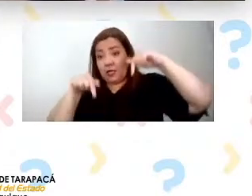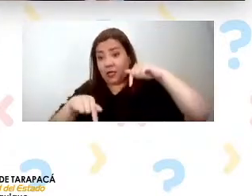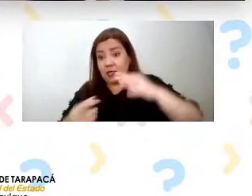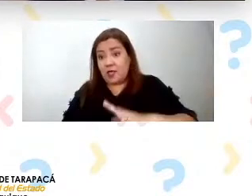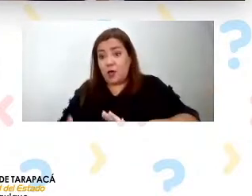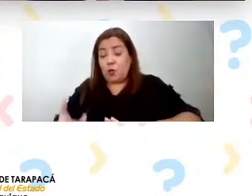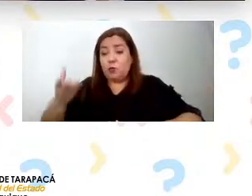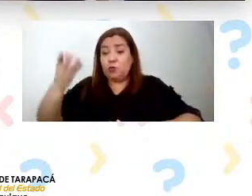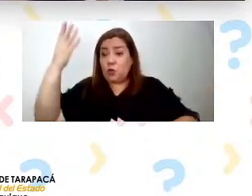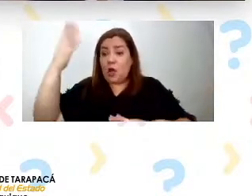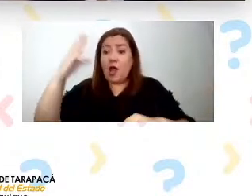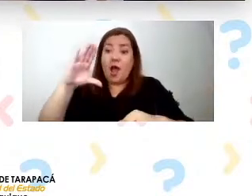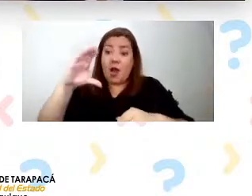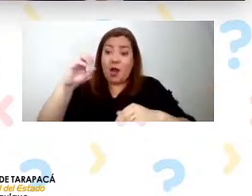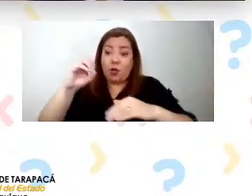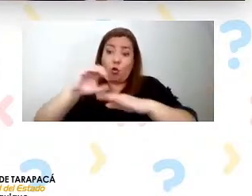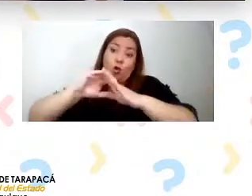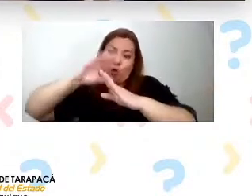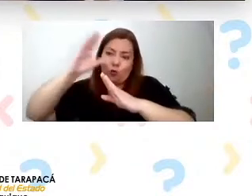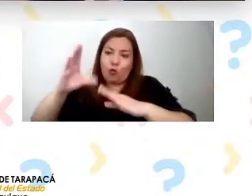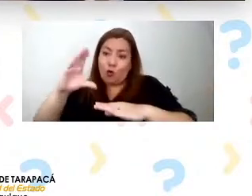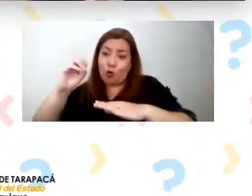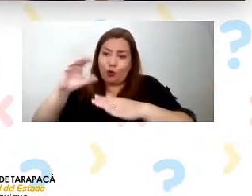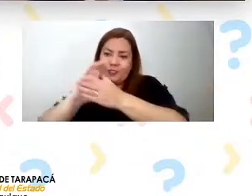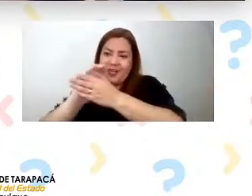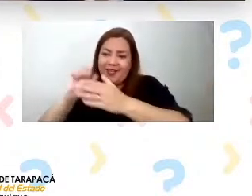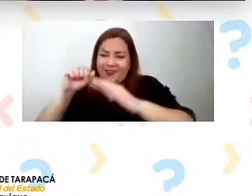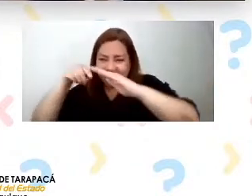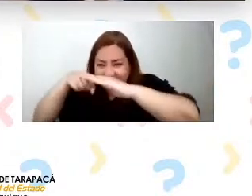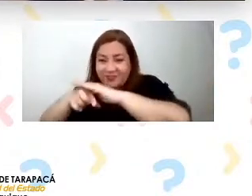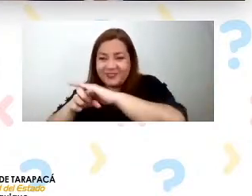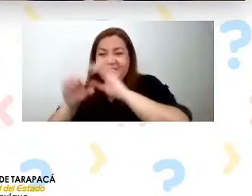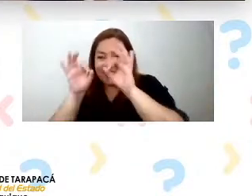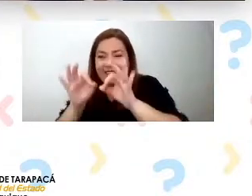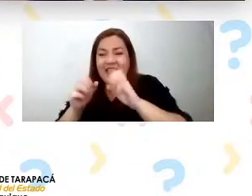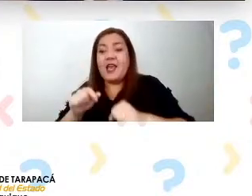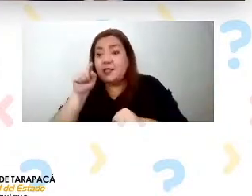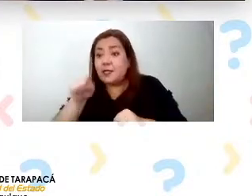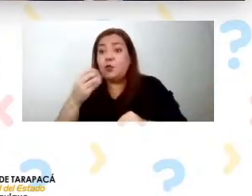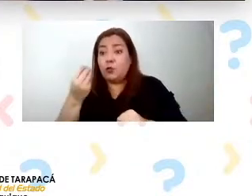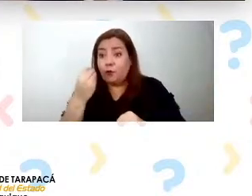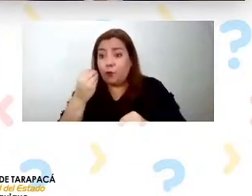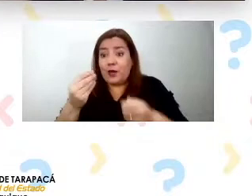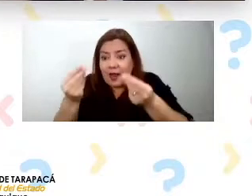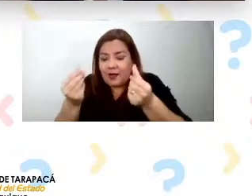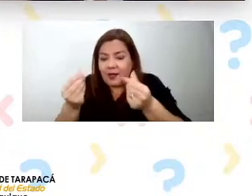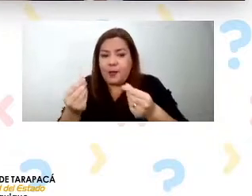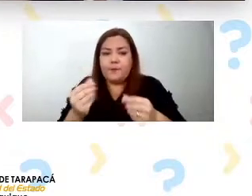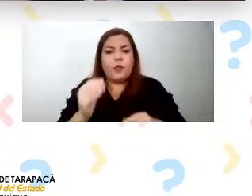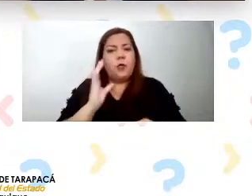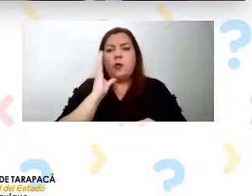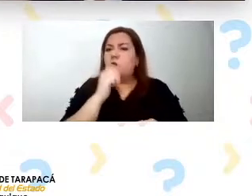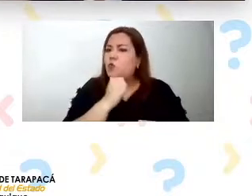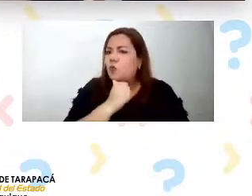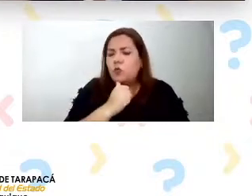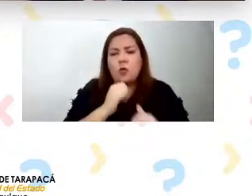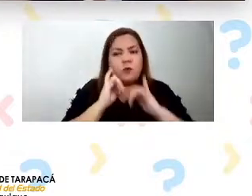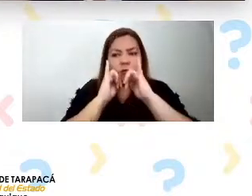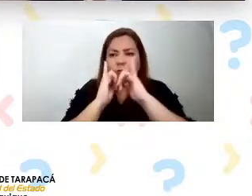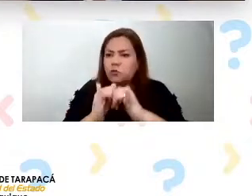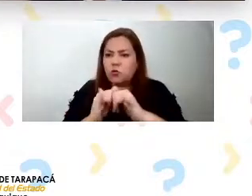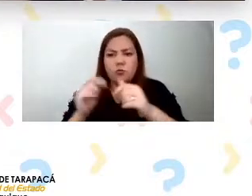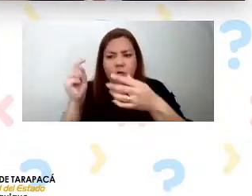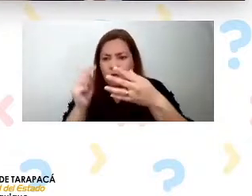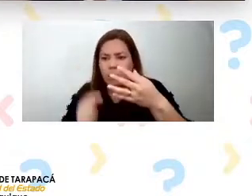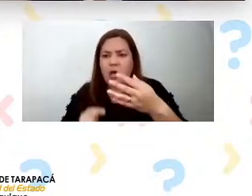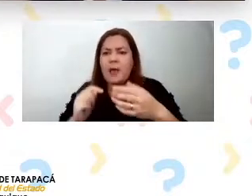muy buena calidad. No existen, no hay un registro, ¿no es cierto?, de elementos metálicos. El